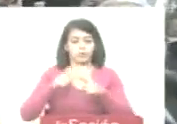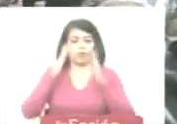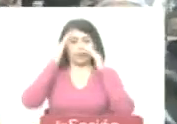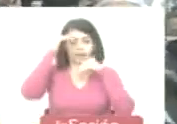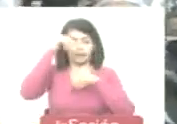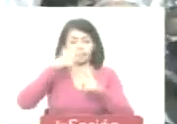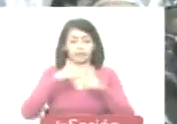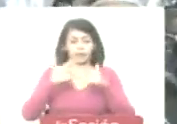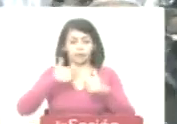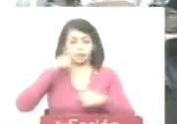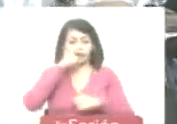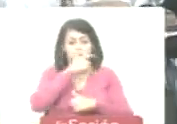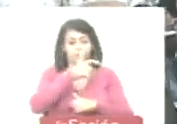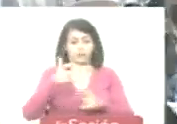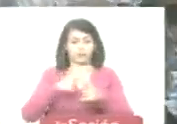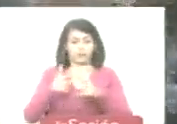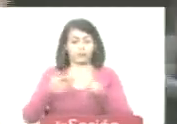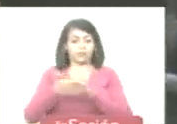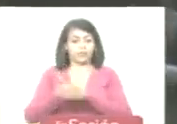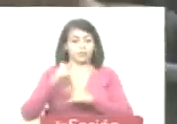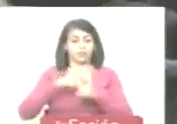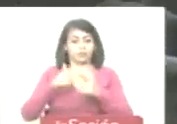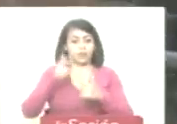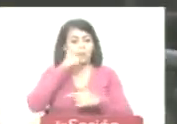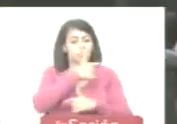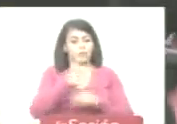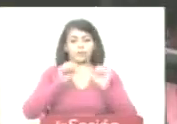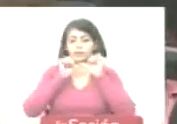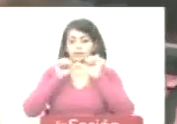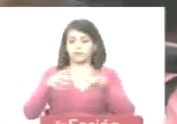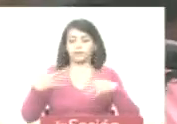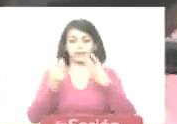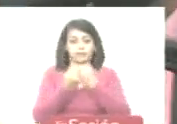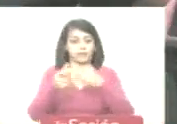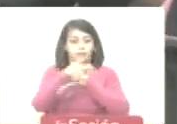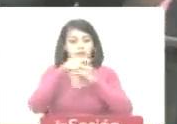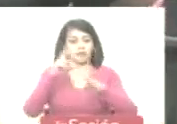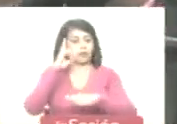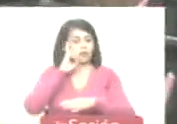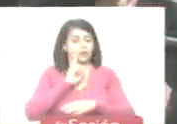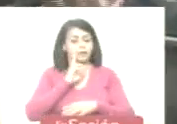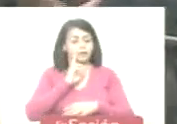atender a nuestro pueblo. Y es por eso que el pueblo se mantiene junto al gobierno bolivariano.